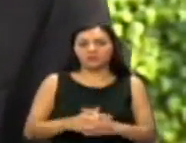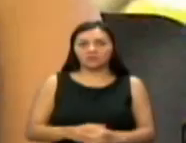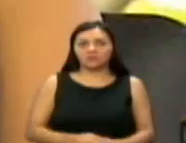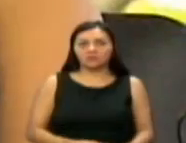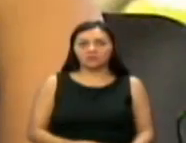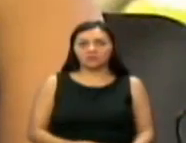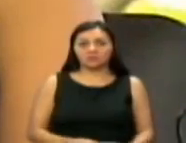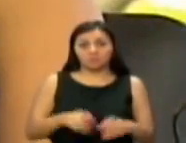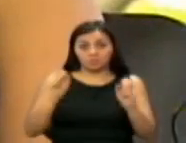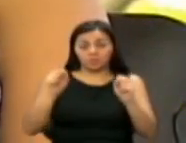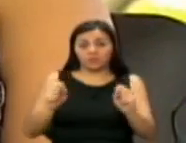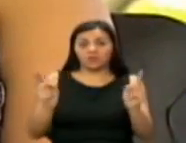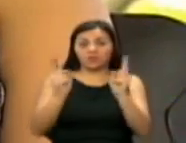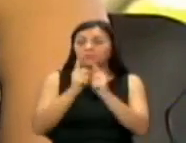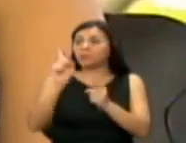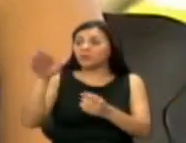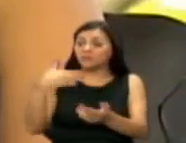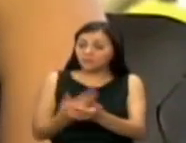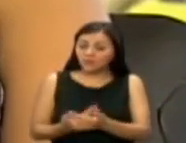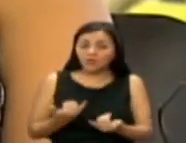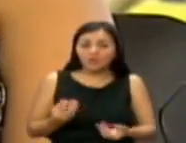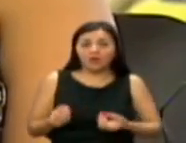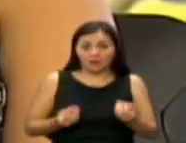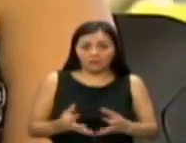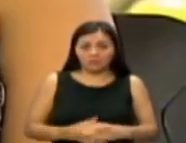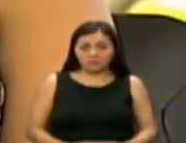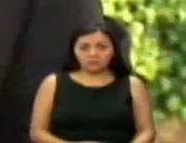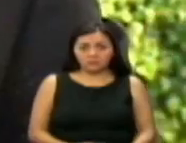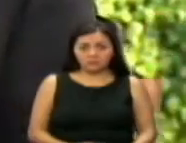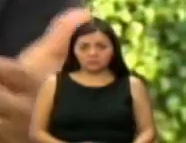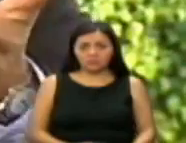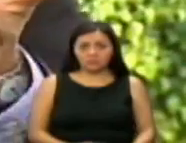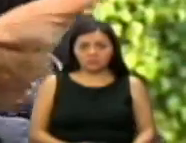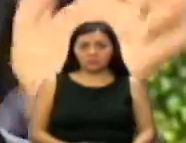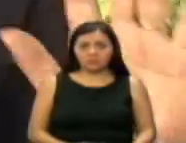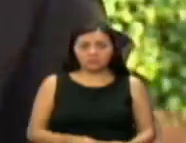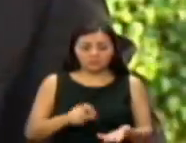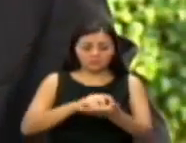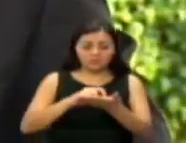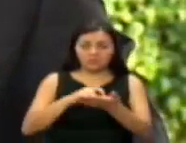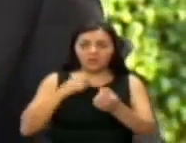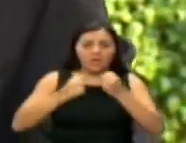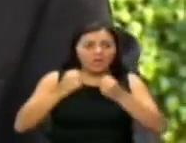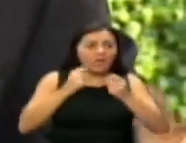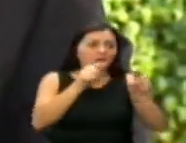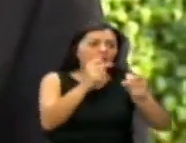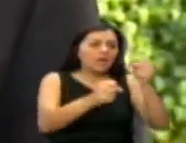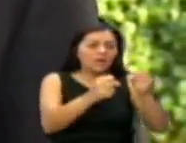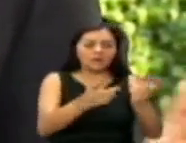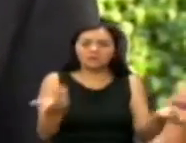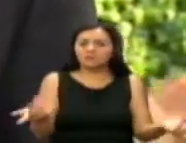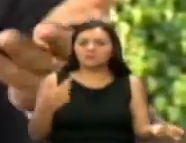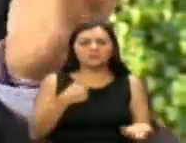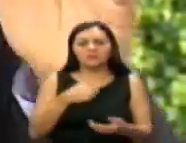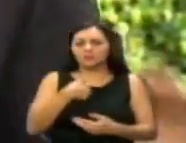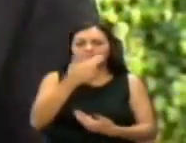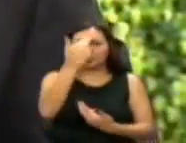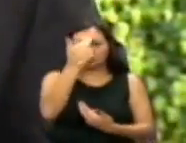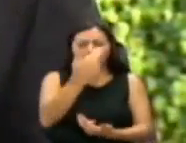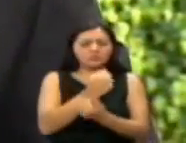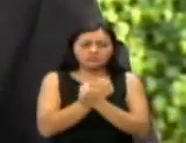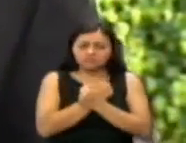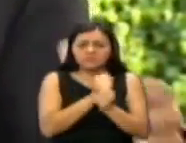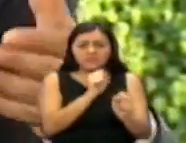encuentro con usted? Bueno, pero si no viene ahora, ¿entonces qué sentido tiene? Pues yo tampoco puedo estar en función de las necesidades del prefecto, con todo respeto, yo lo estimo